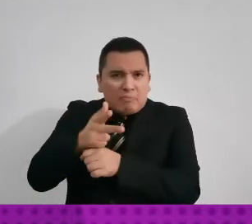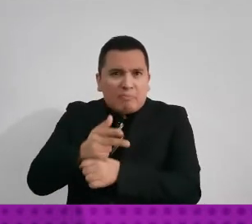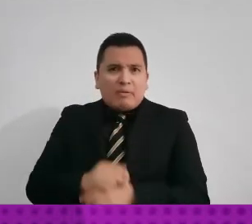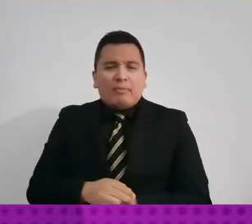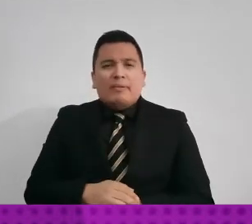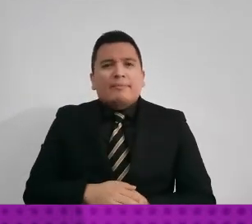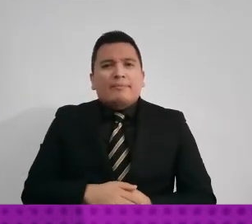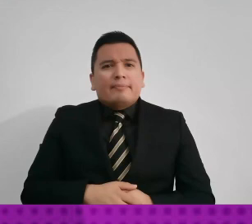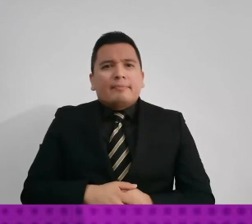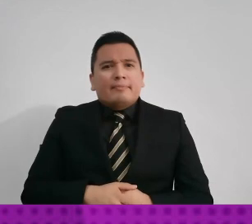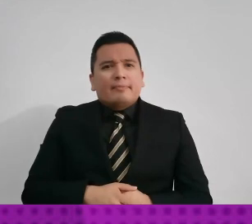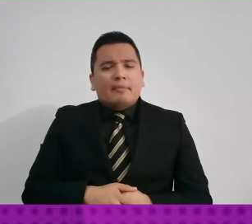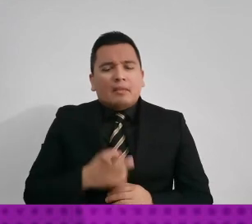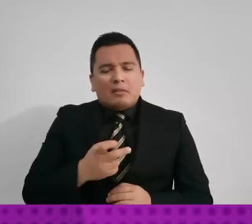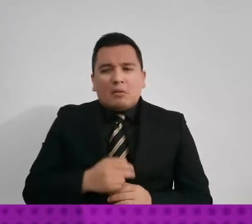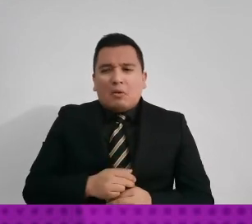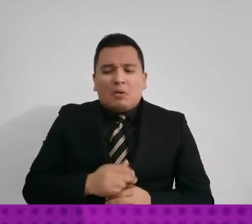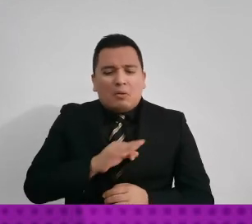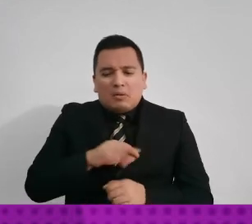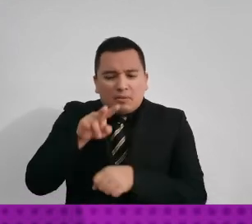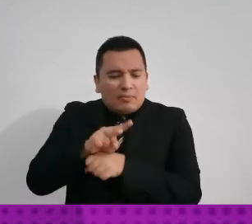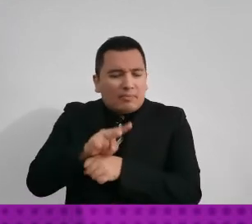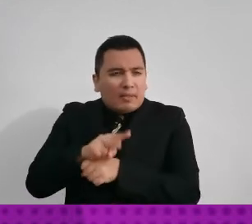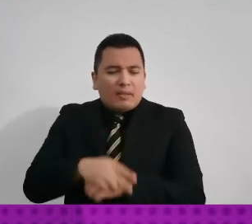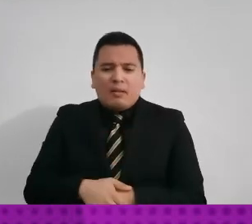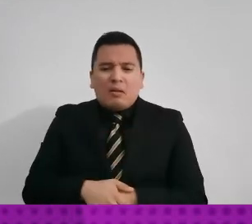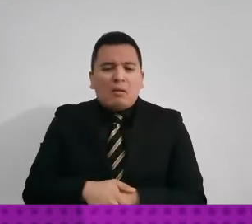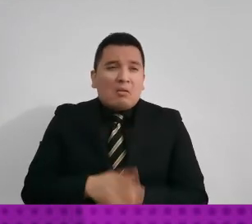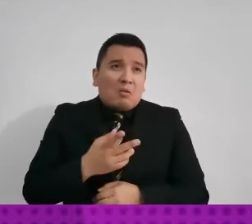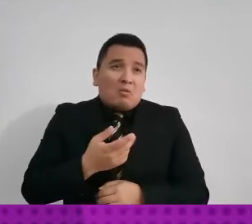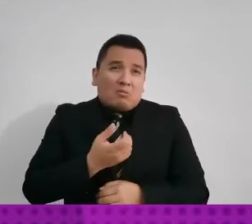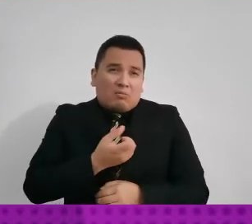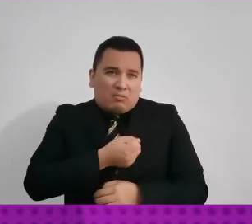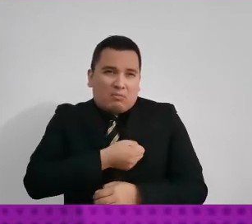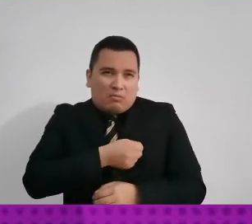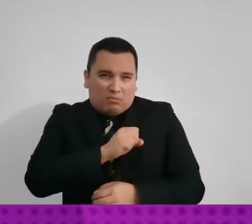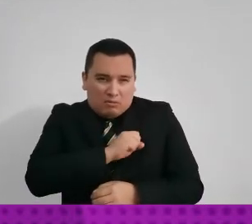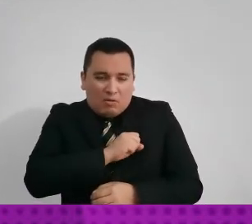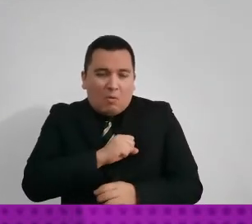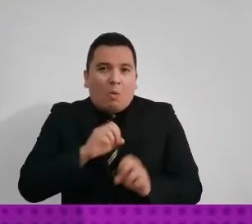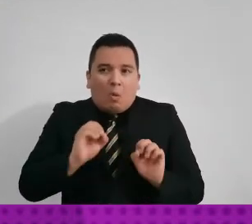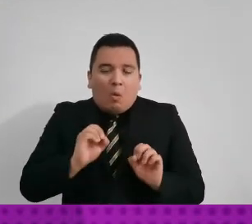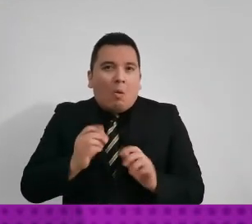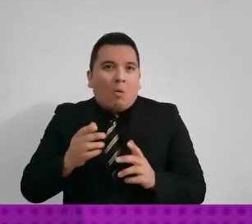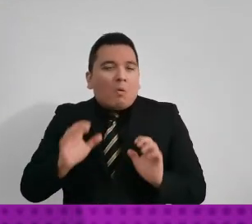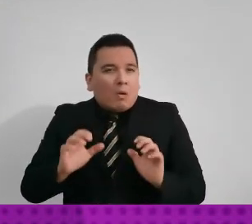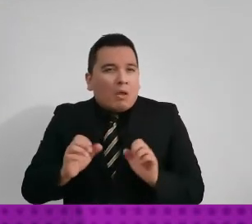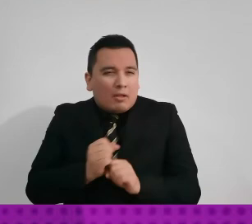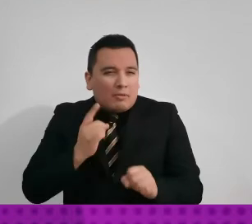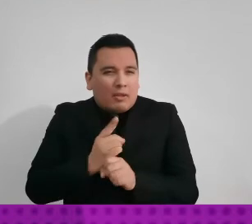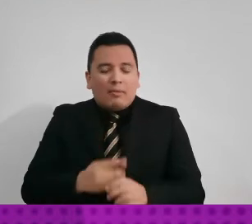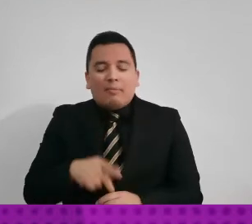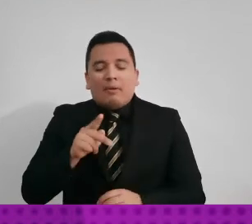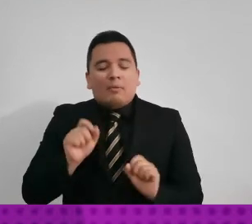cómputos. Y me parece que estas cámaras de videovigilancia, aparte de la seguridad, bueno, pues permiten que la ciudadanía, los